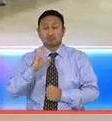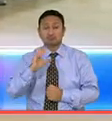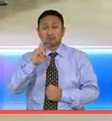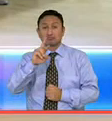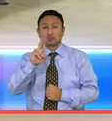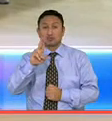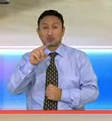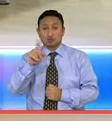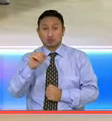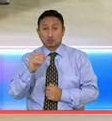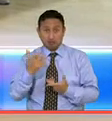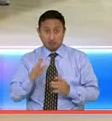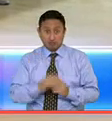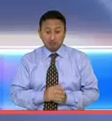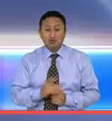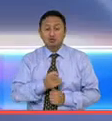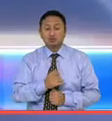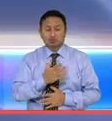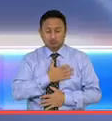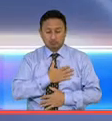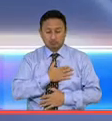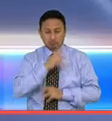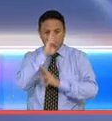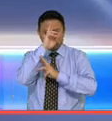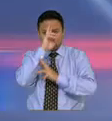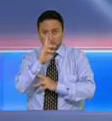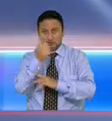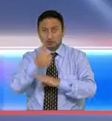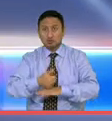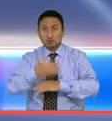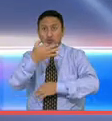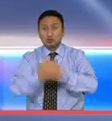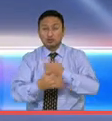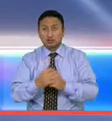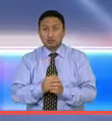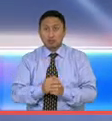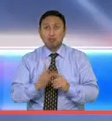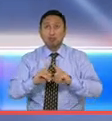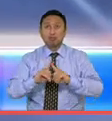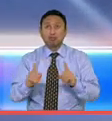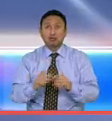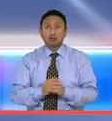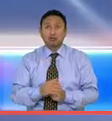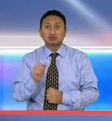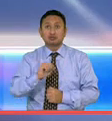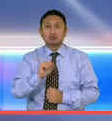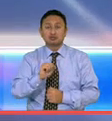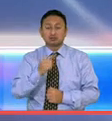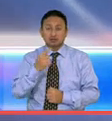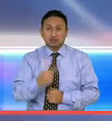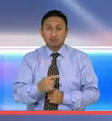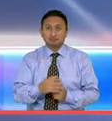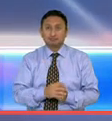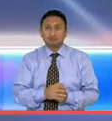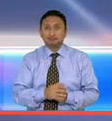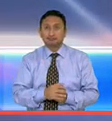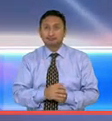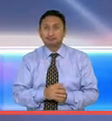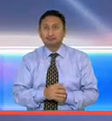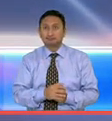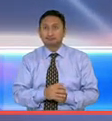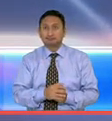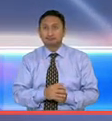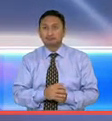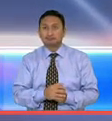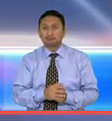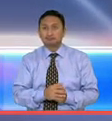dicho. Nosotros somos muy respetuosos de la decisión de los jueces, pero consideramos que sí existen estos epítetos